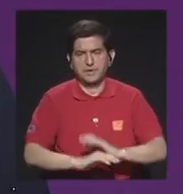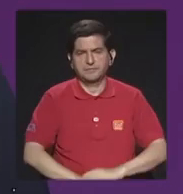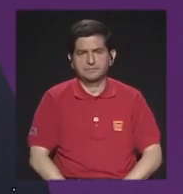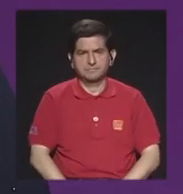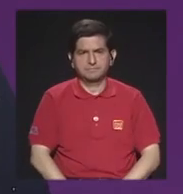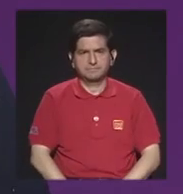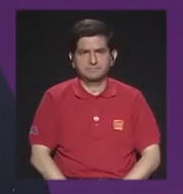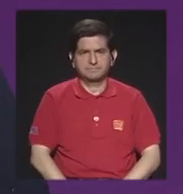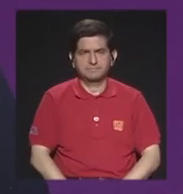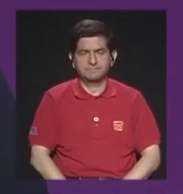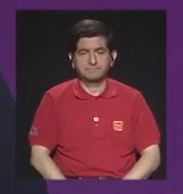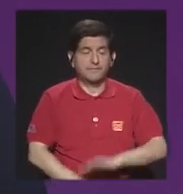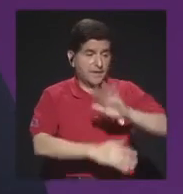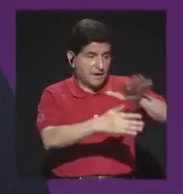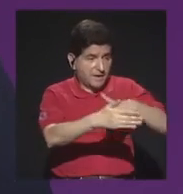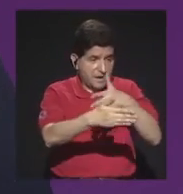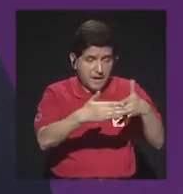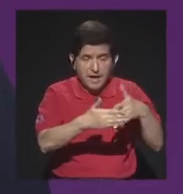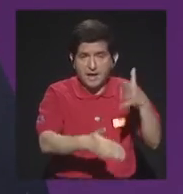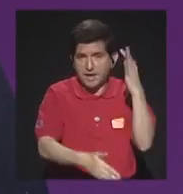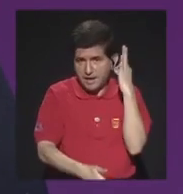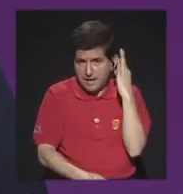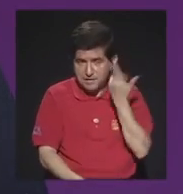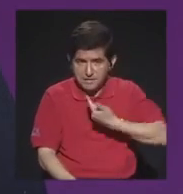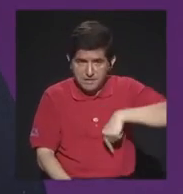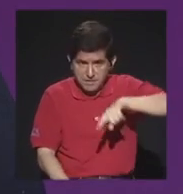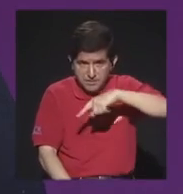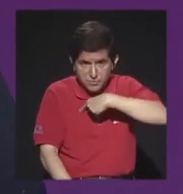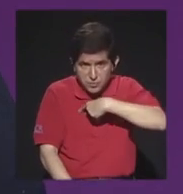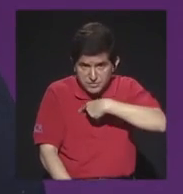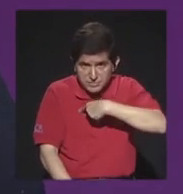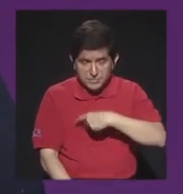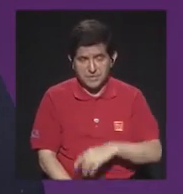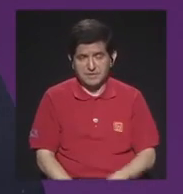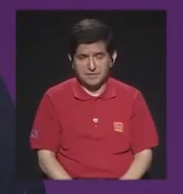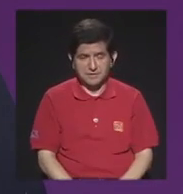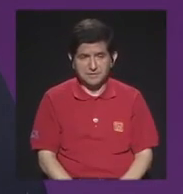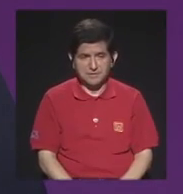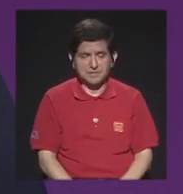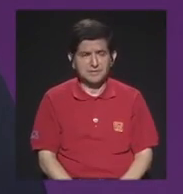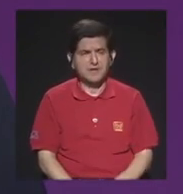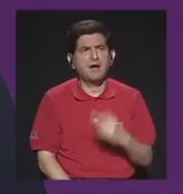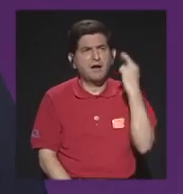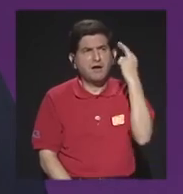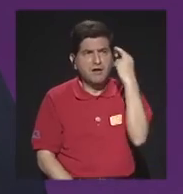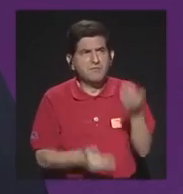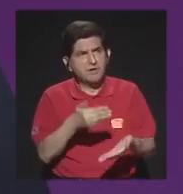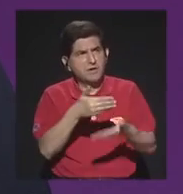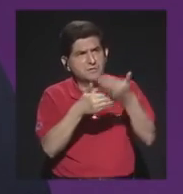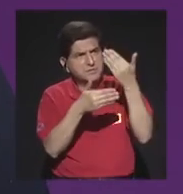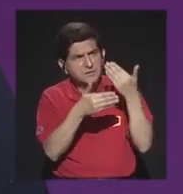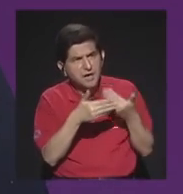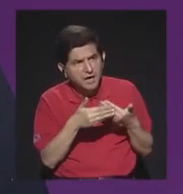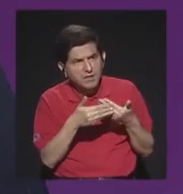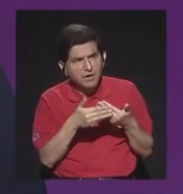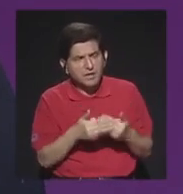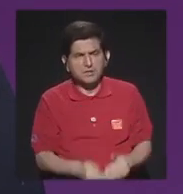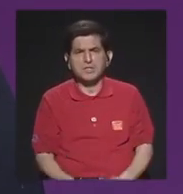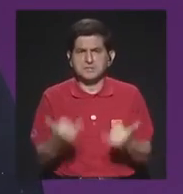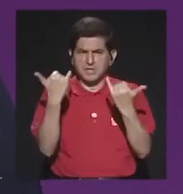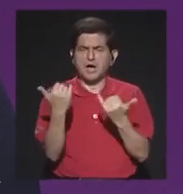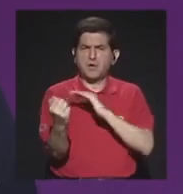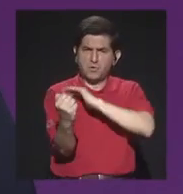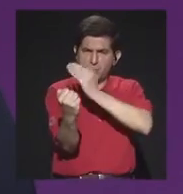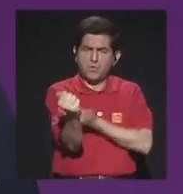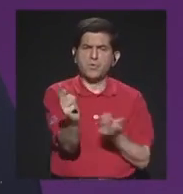Y las agendas de mujeres, somos mujeres que hemos reflexionado, ¿verdad?, y que nos hemos empoderado y